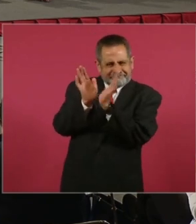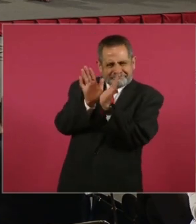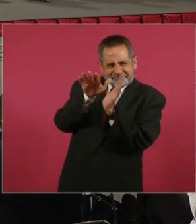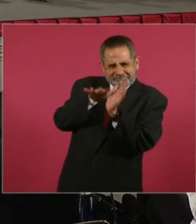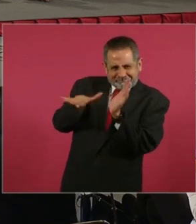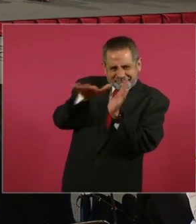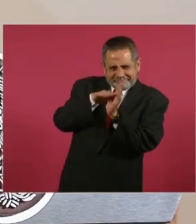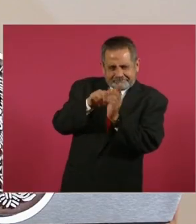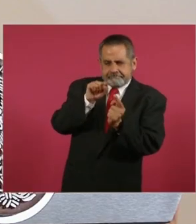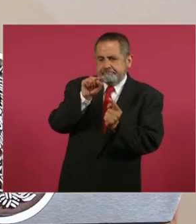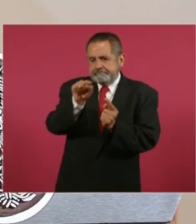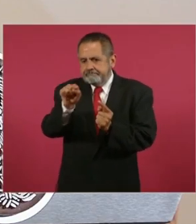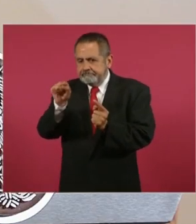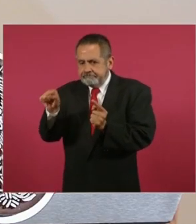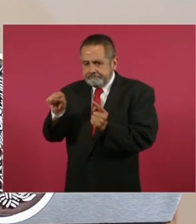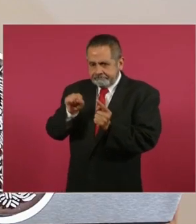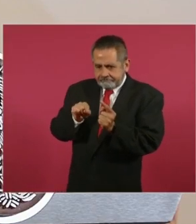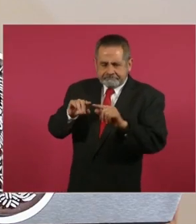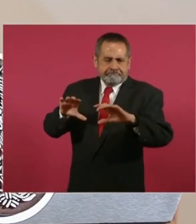de protección de